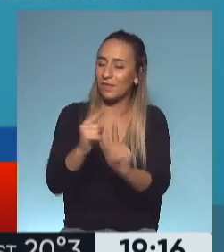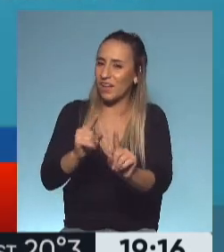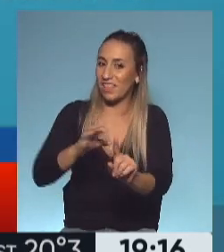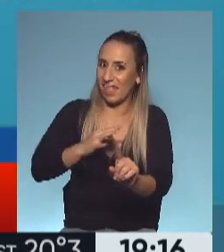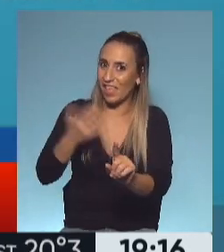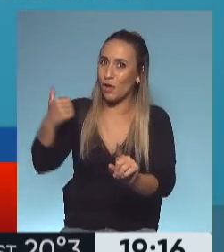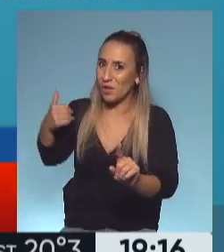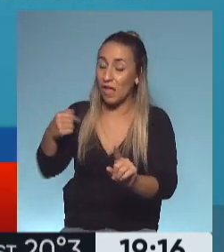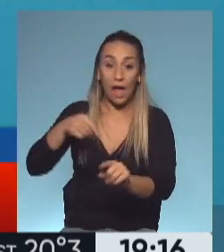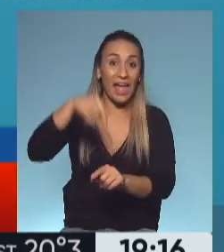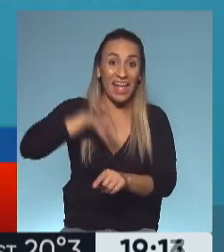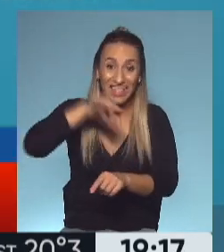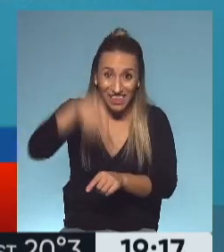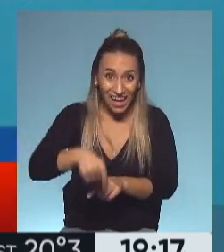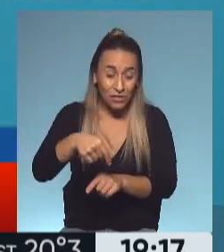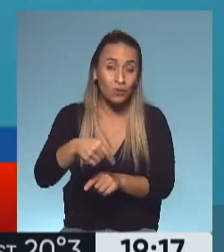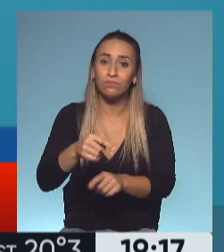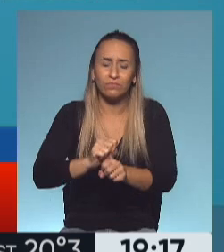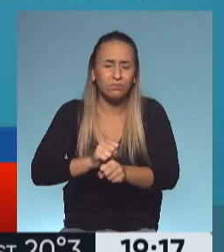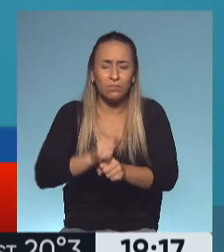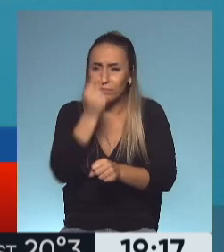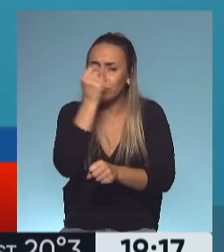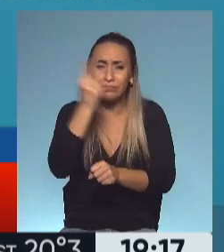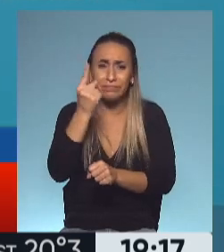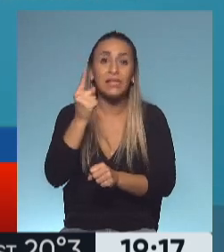más velocidad y con mucha más dureza.